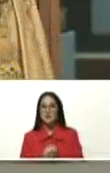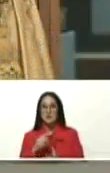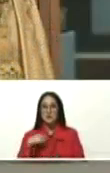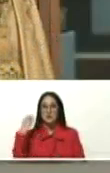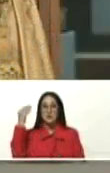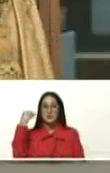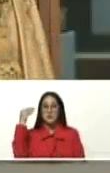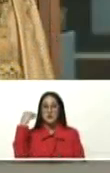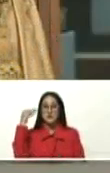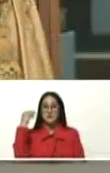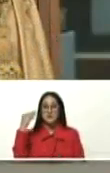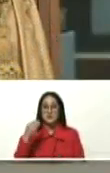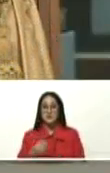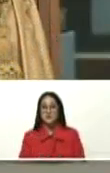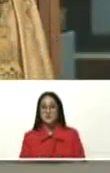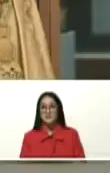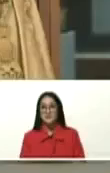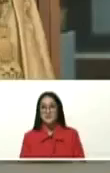que